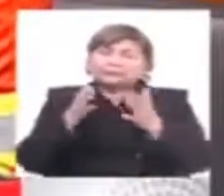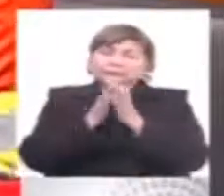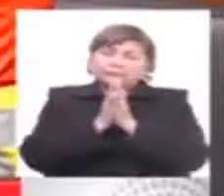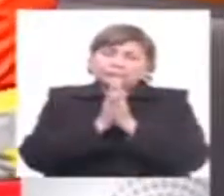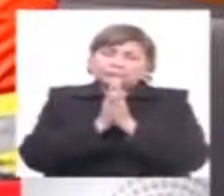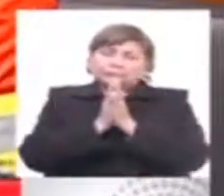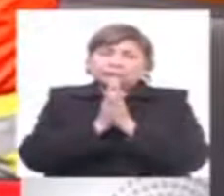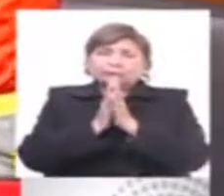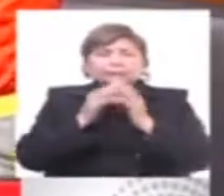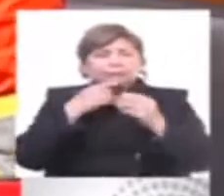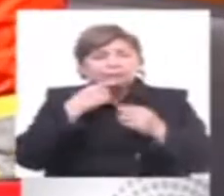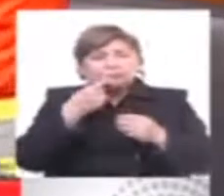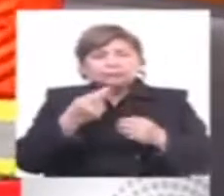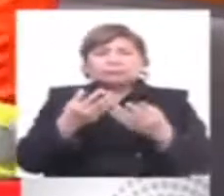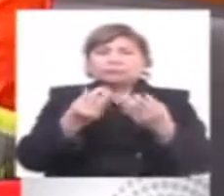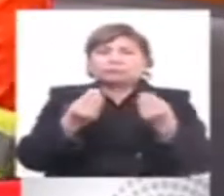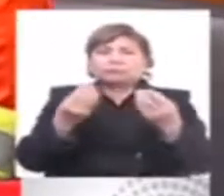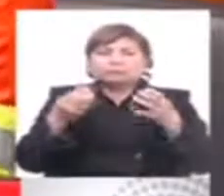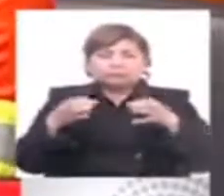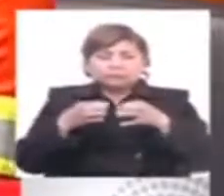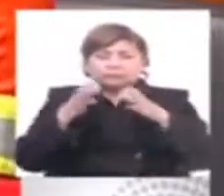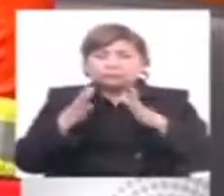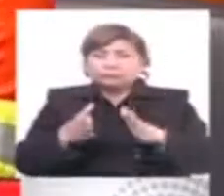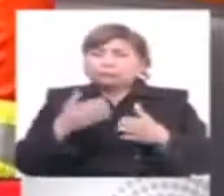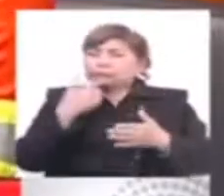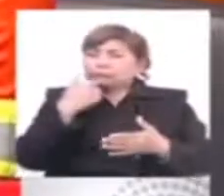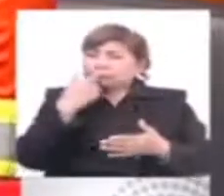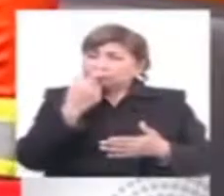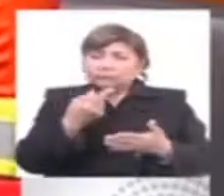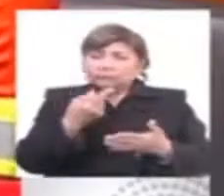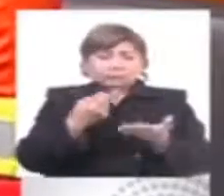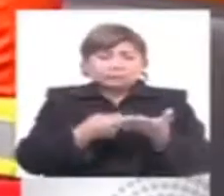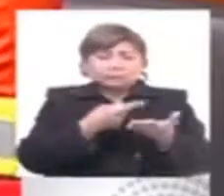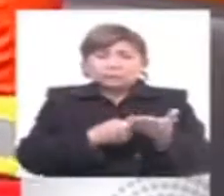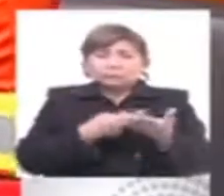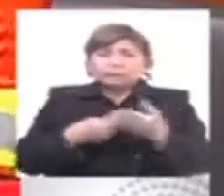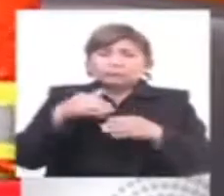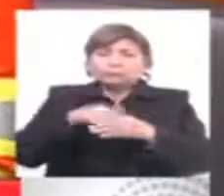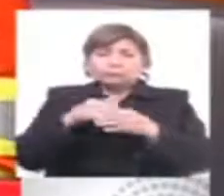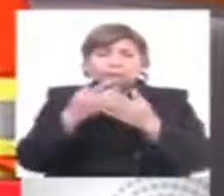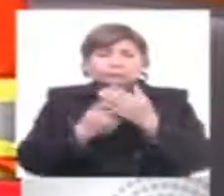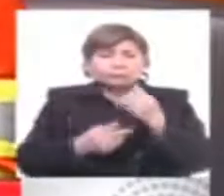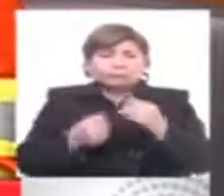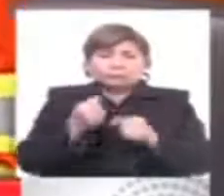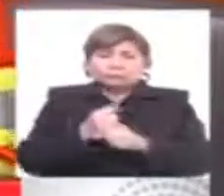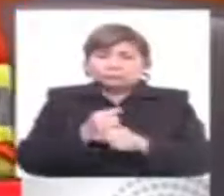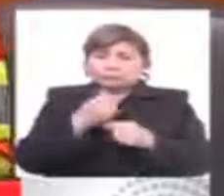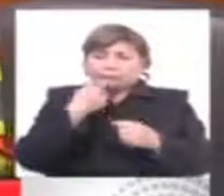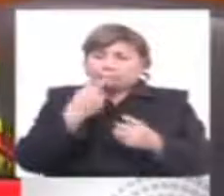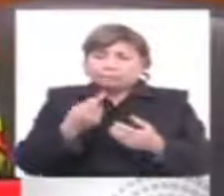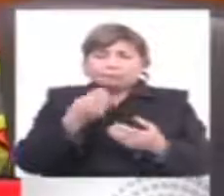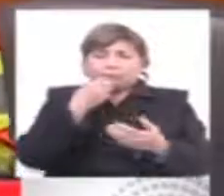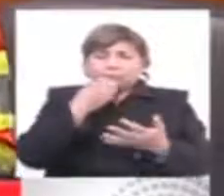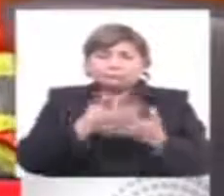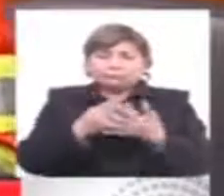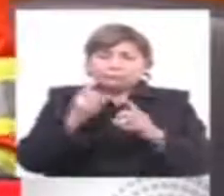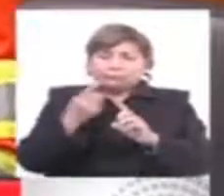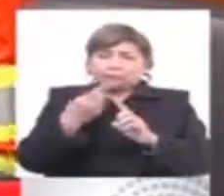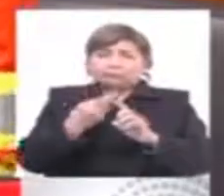que hicimos muchos congresistas para el debate de confianza, que sea una